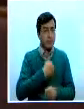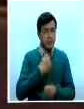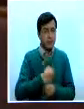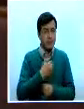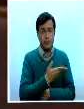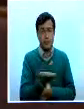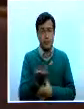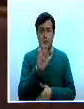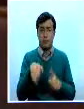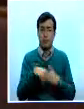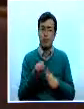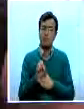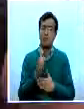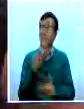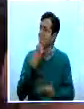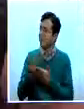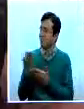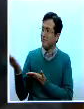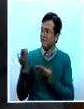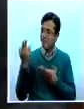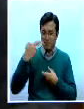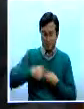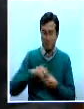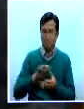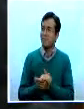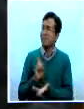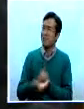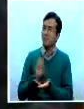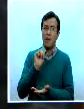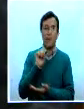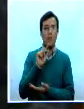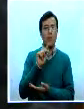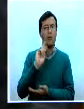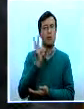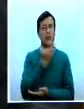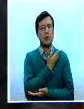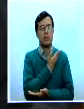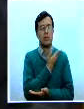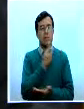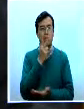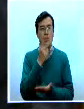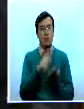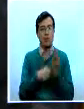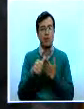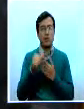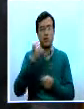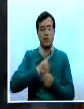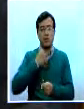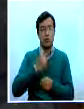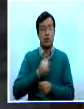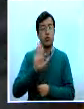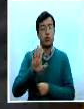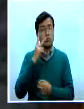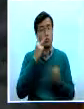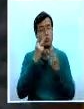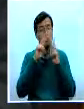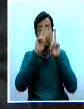del país gracias por su presencia gracias al goteo de mano los rodas quien es el viceministro del trabajo y empleo con su misión